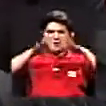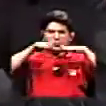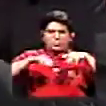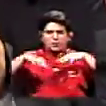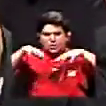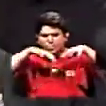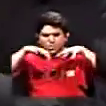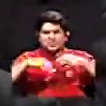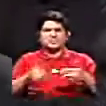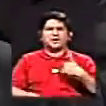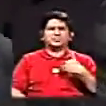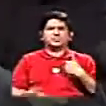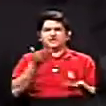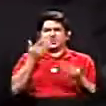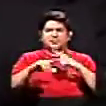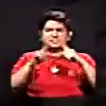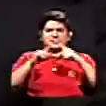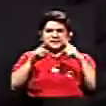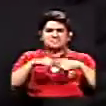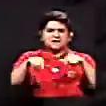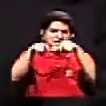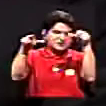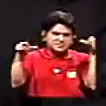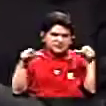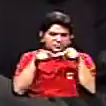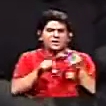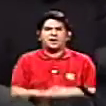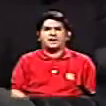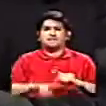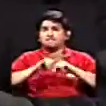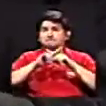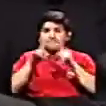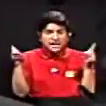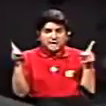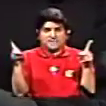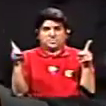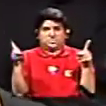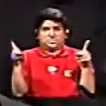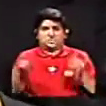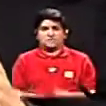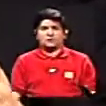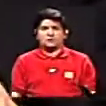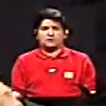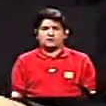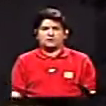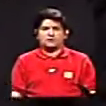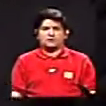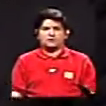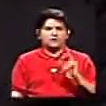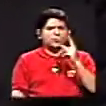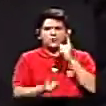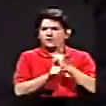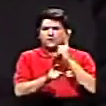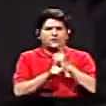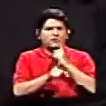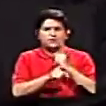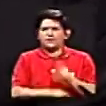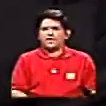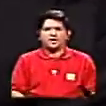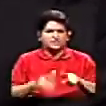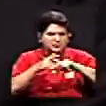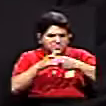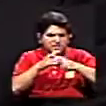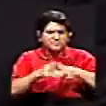agua circula por determinados cursos, ¿por qué no se ¿por qué no se haría adecuadamente y tenemos ese tipo